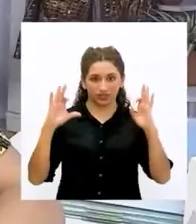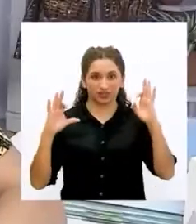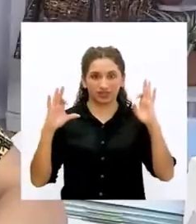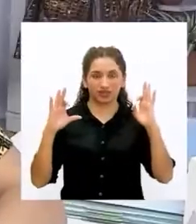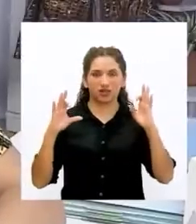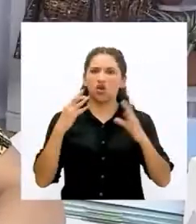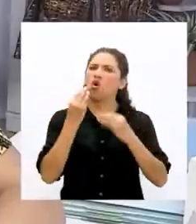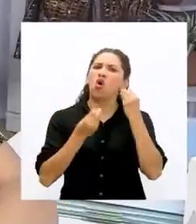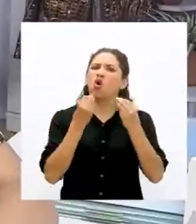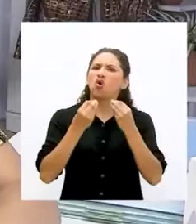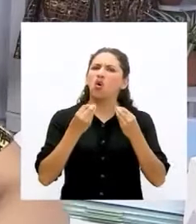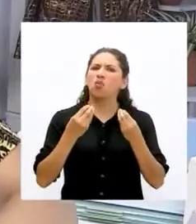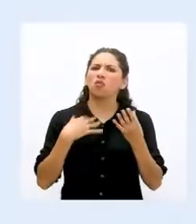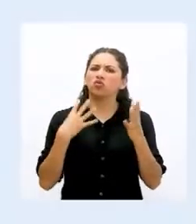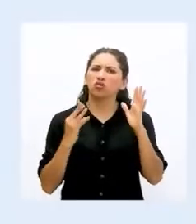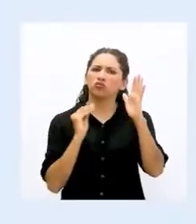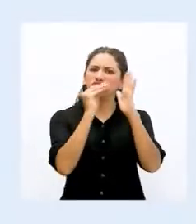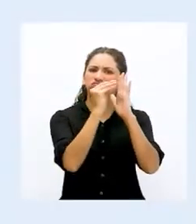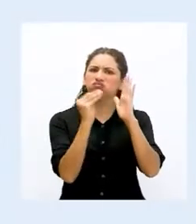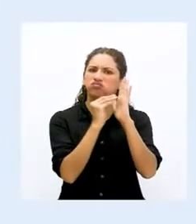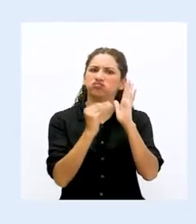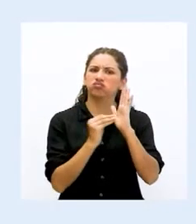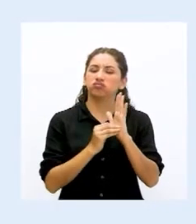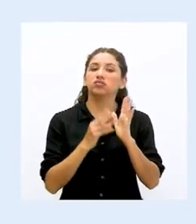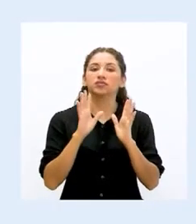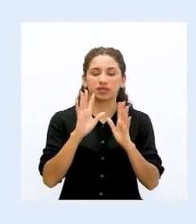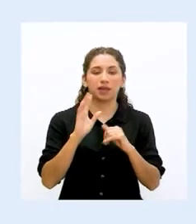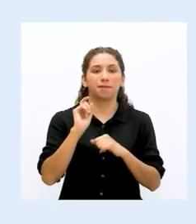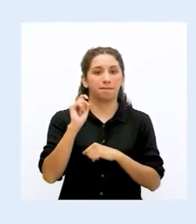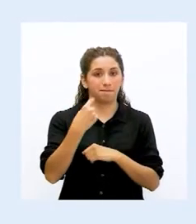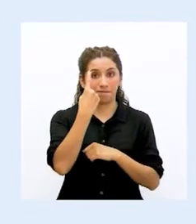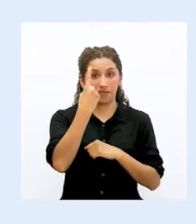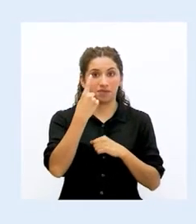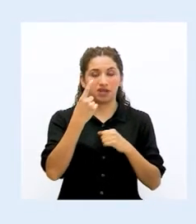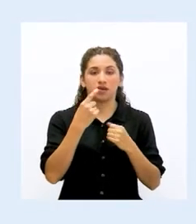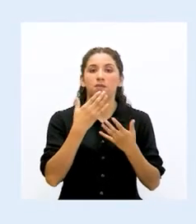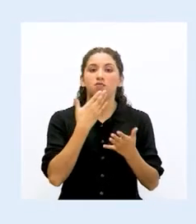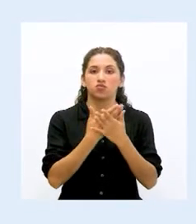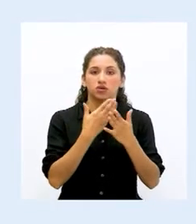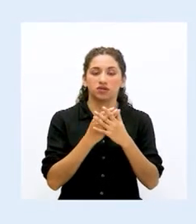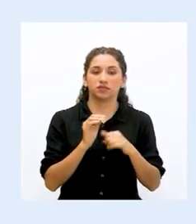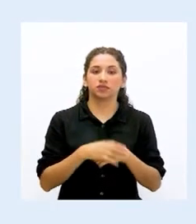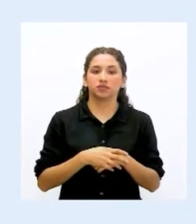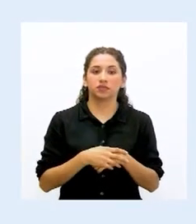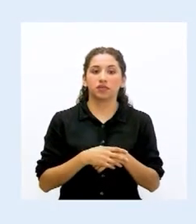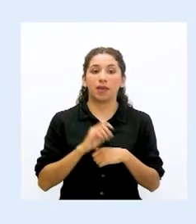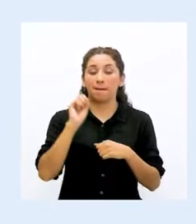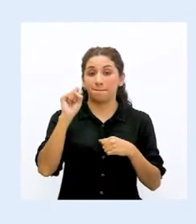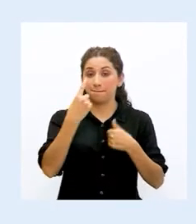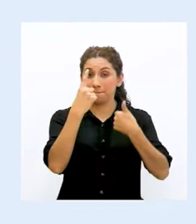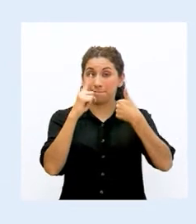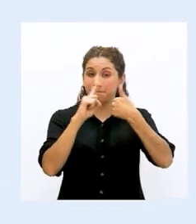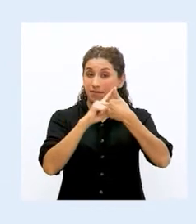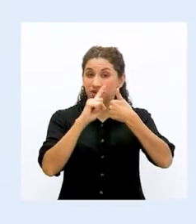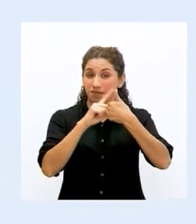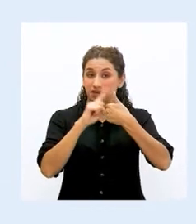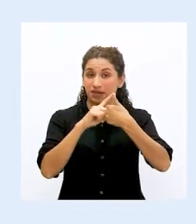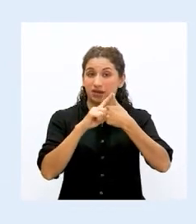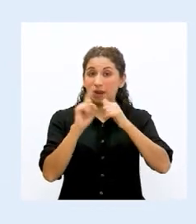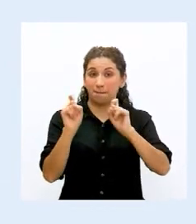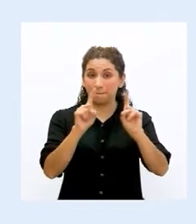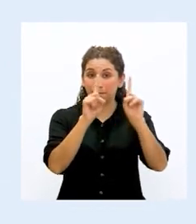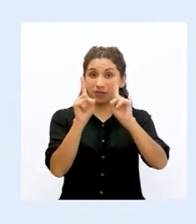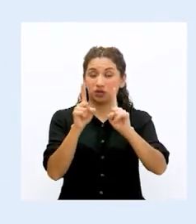podemos hacer para llenar nuestra tabla? Veamos los resultados de la primera pregunta. En la primera pregunta,